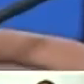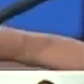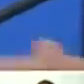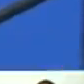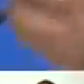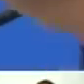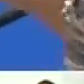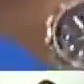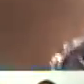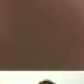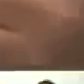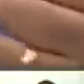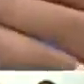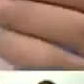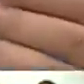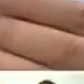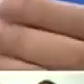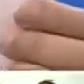aquí está